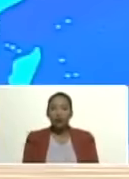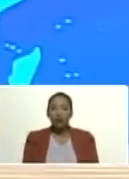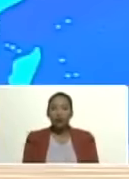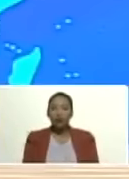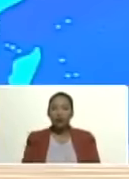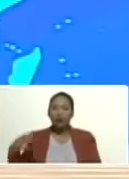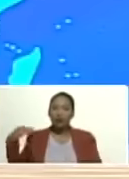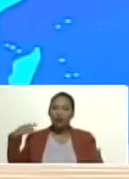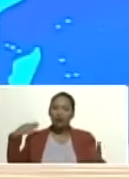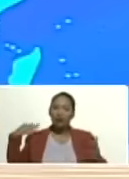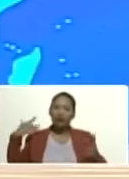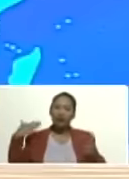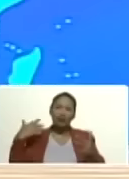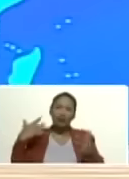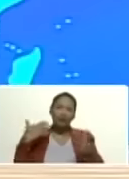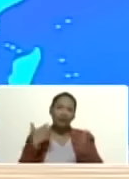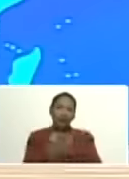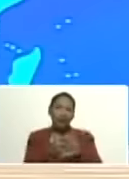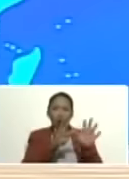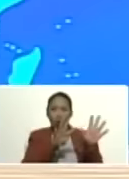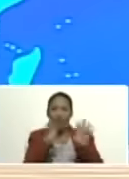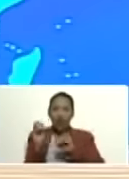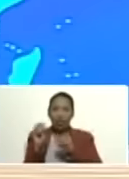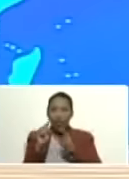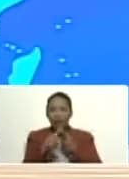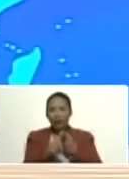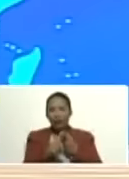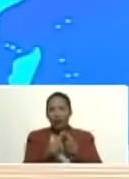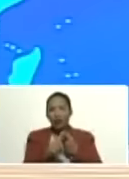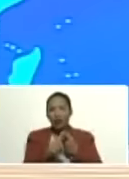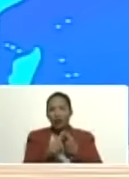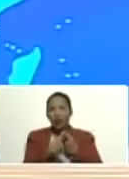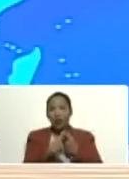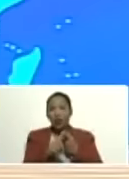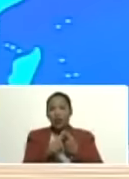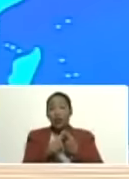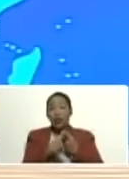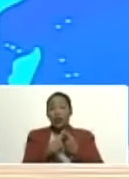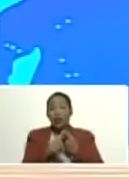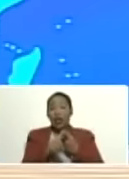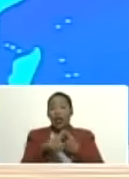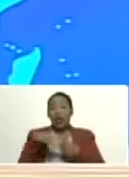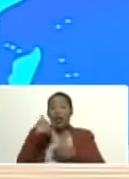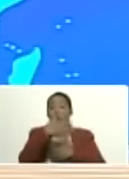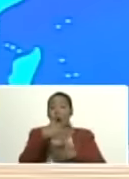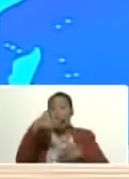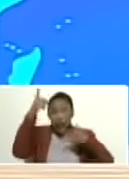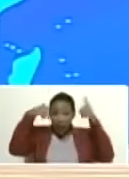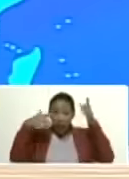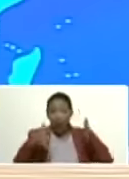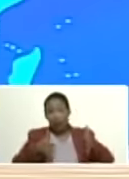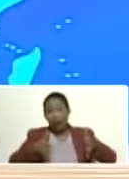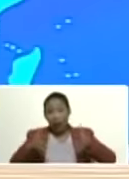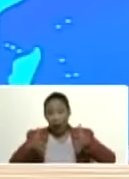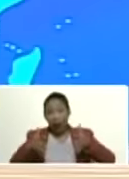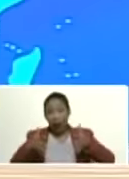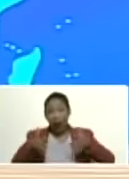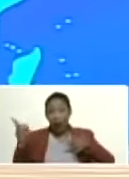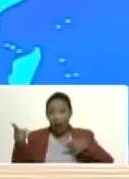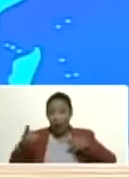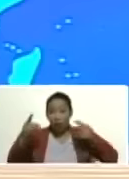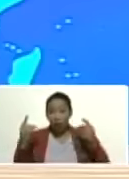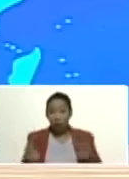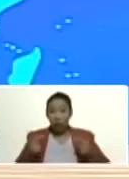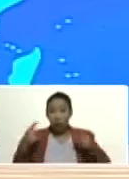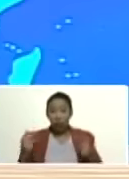durante parte de los 90. Cuando llega el comandante Chávez, estaba activado el mecanismo